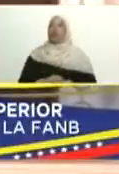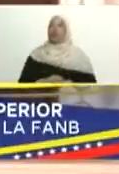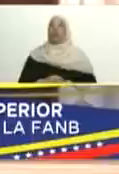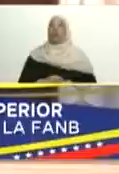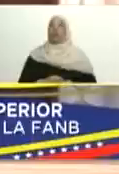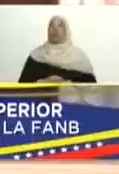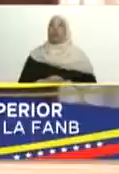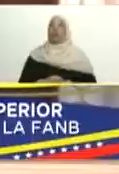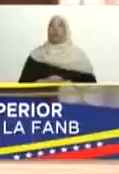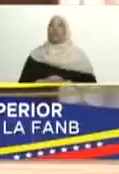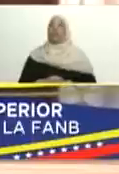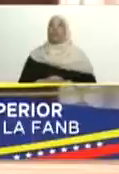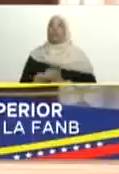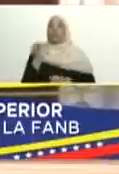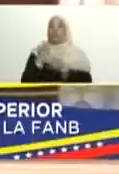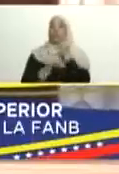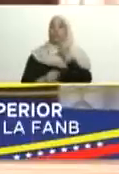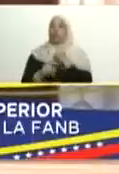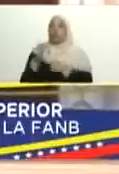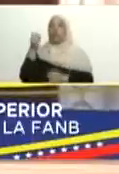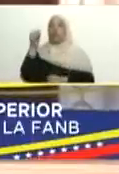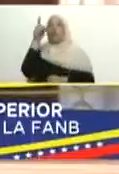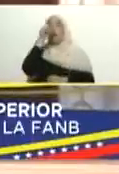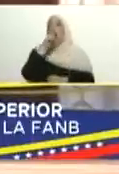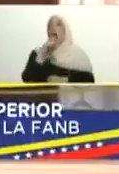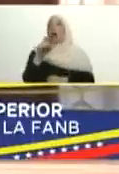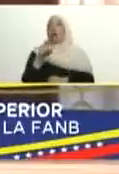Y qué no decir de los últimos 10 años,